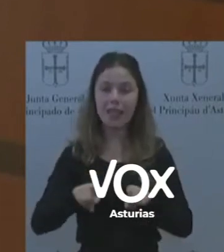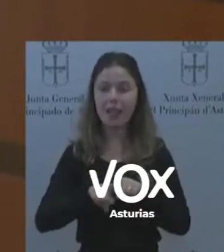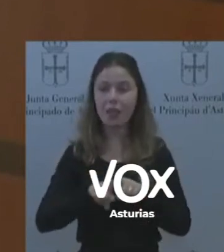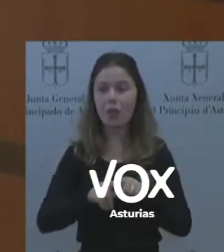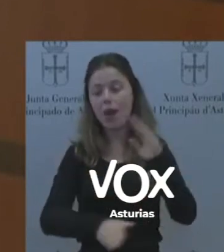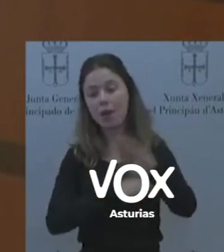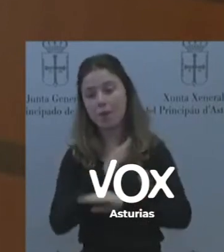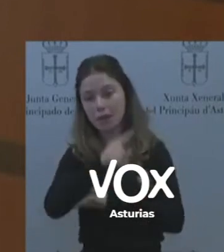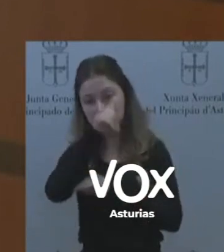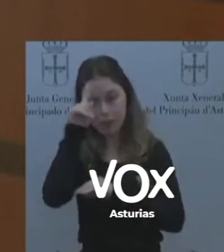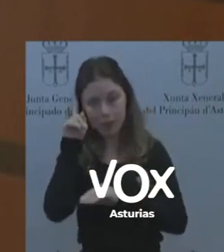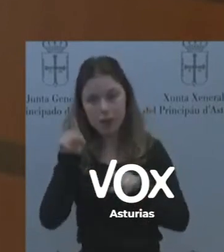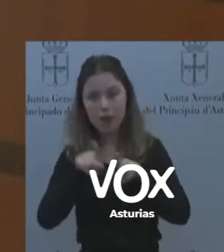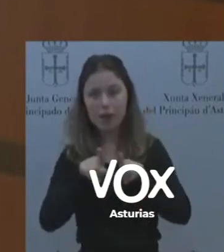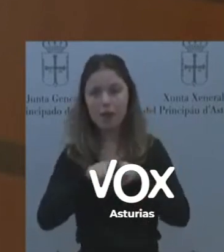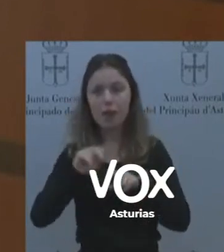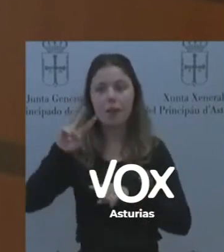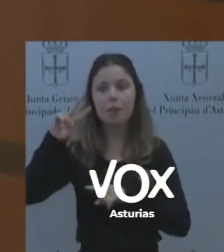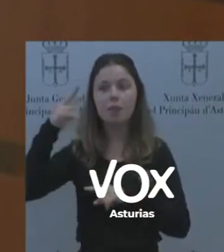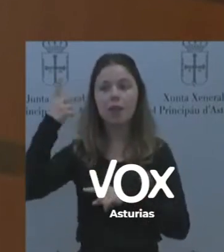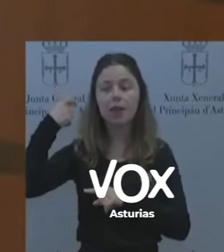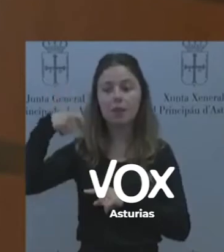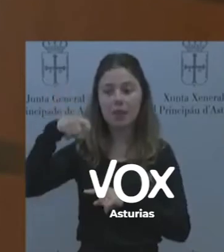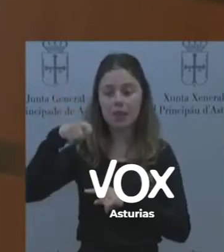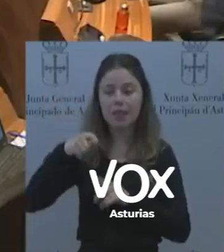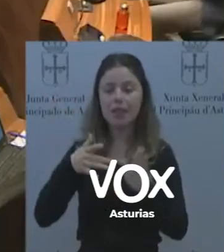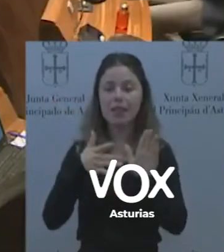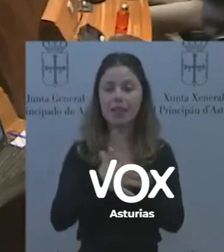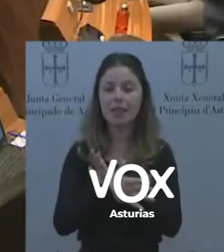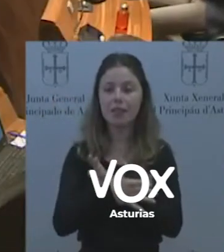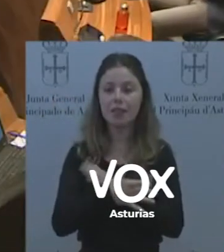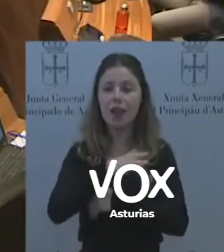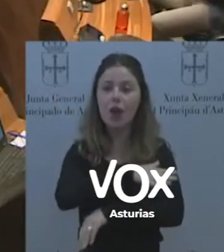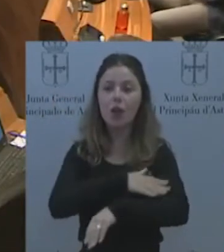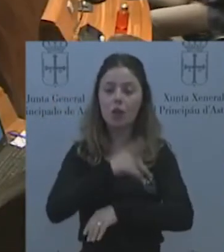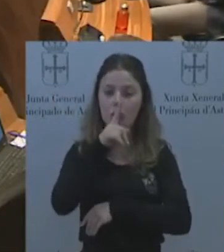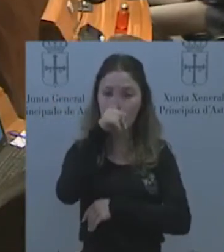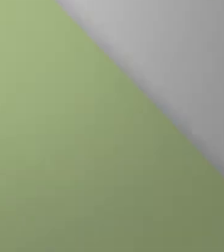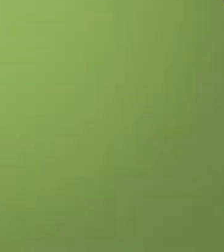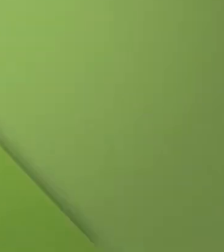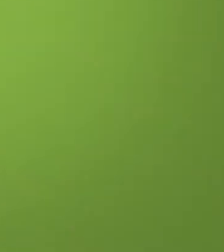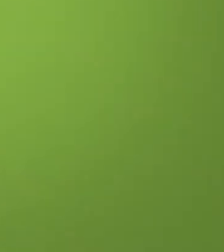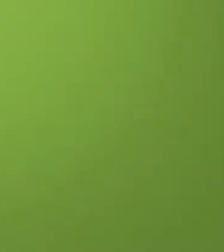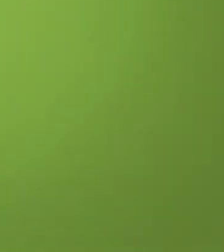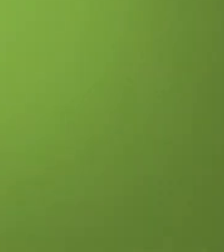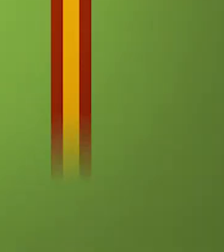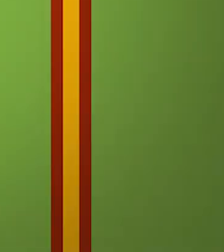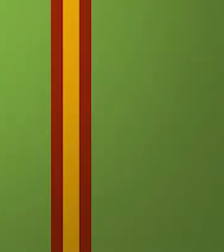vicepresidente, que un gobierno llegará dentro de un año que tenga más interés, empuje y ganas de Asturias que usted. Gracias.